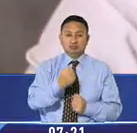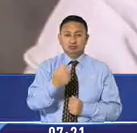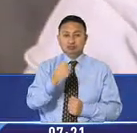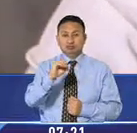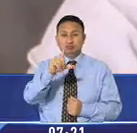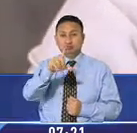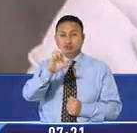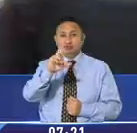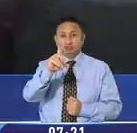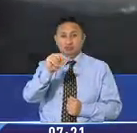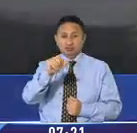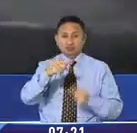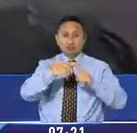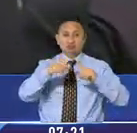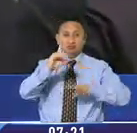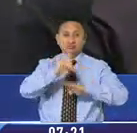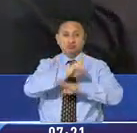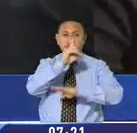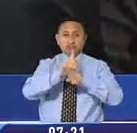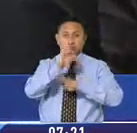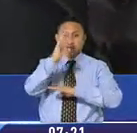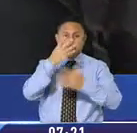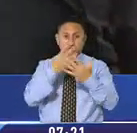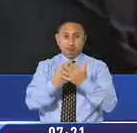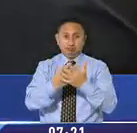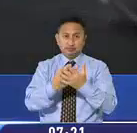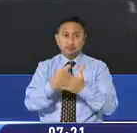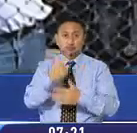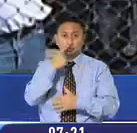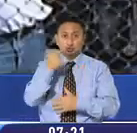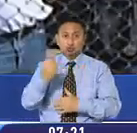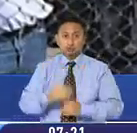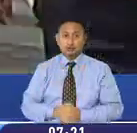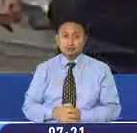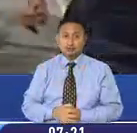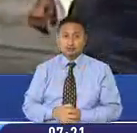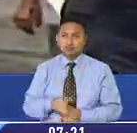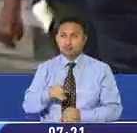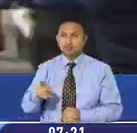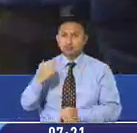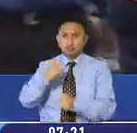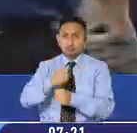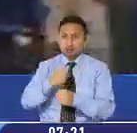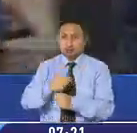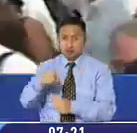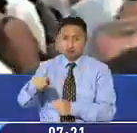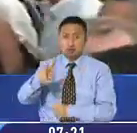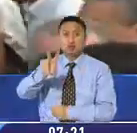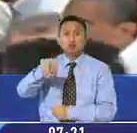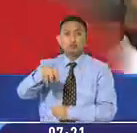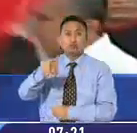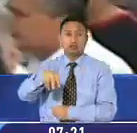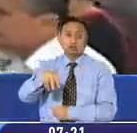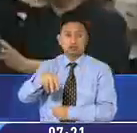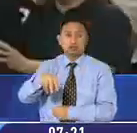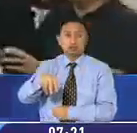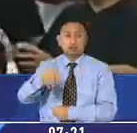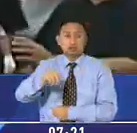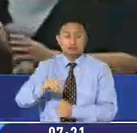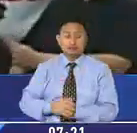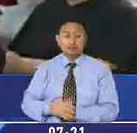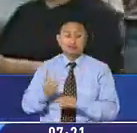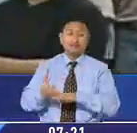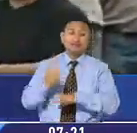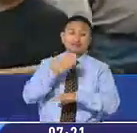Rodríguez, exdirectora del Centro de Rehabilitación Social de Varones. Apenas tenía 2 meses en el cargo, pero ejerció 20 años